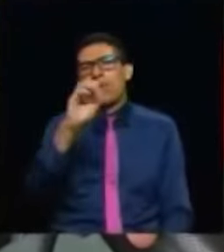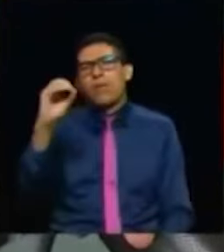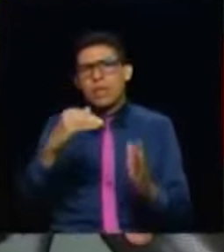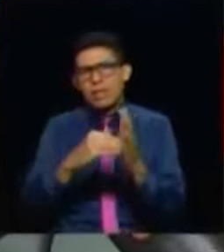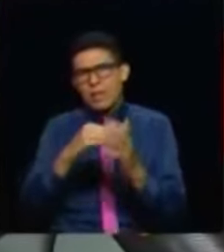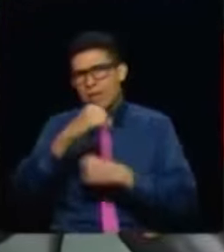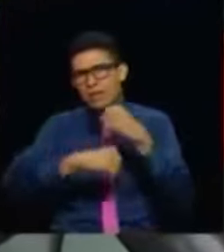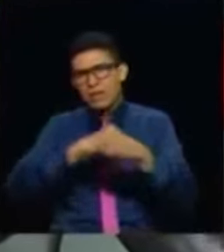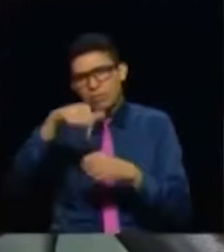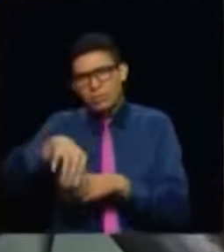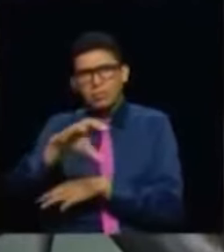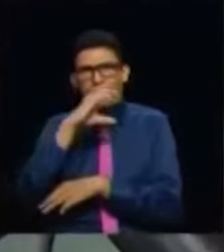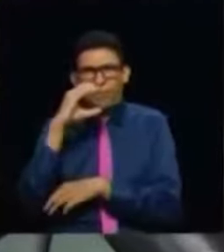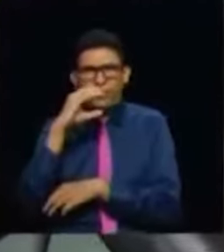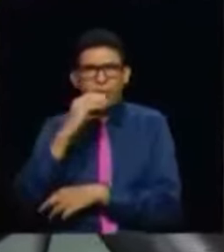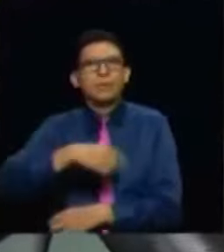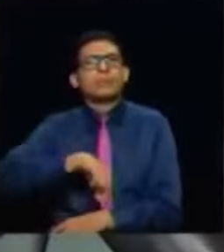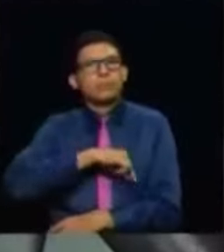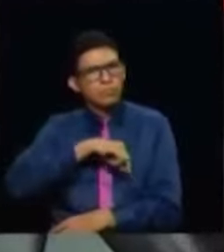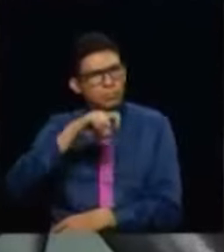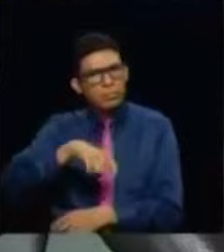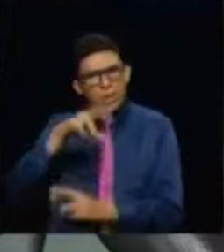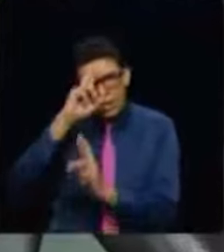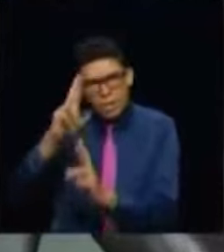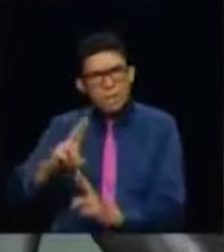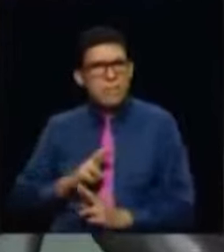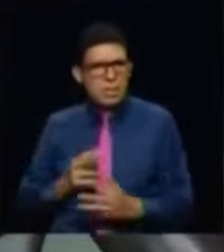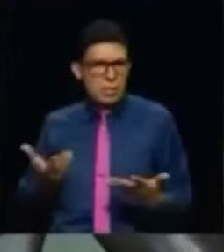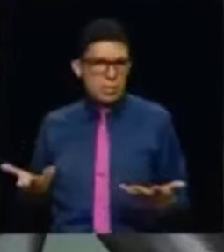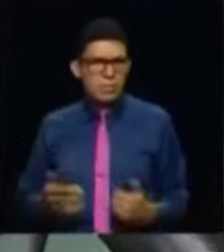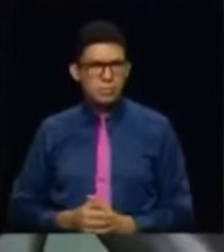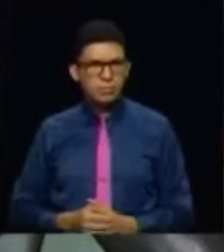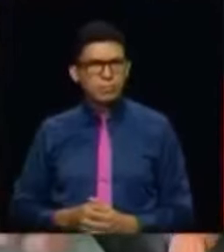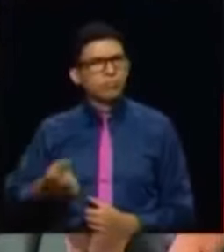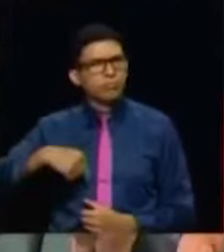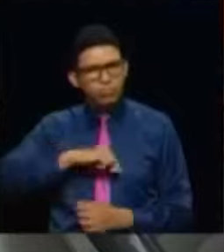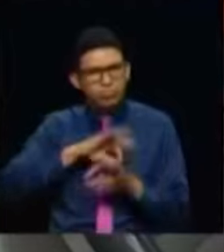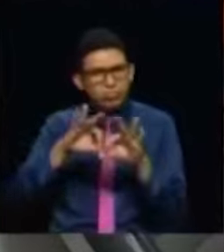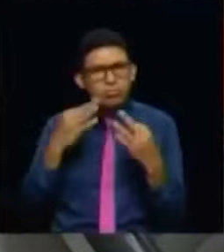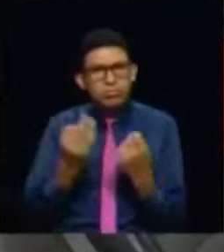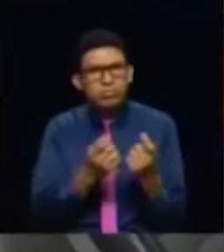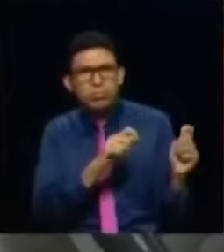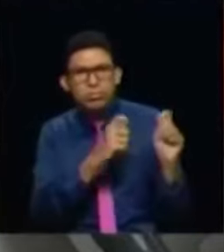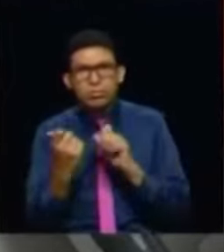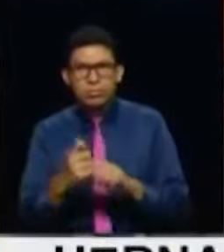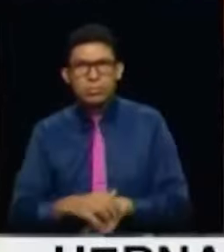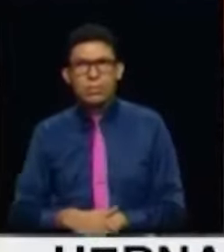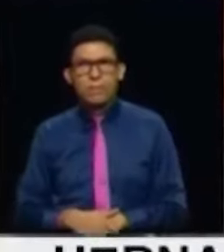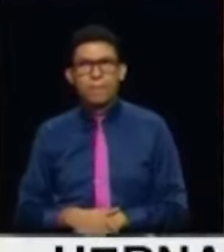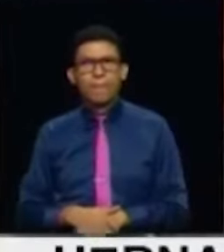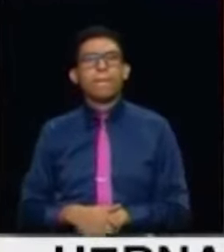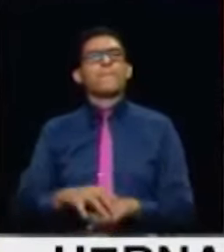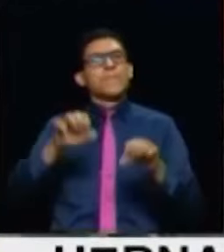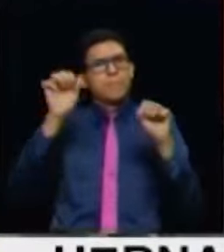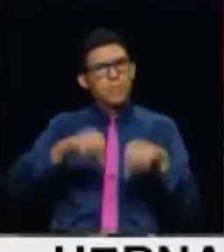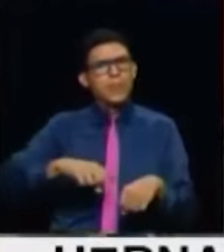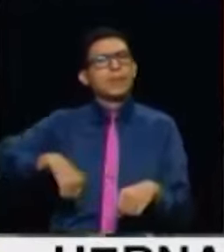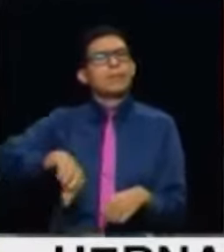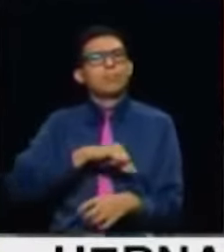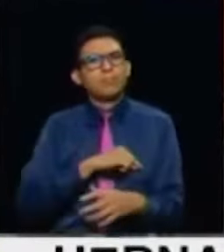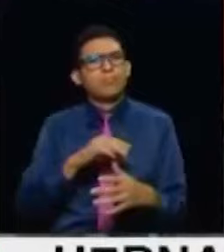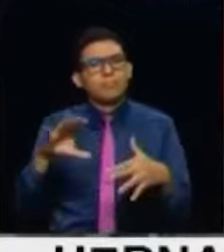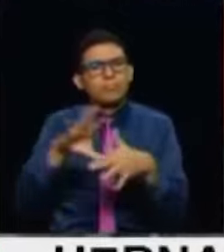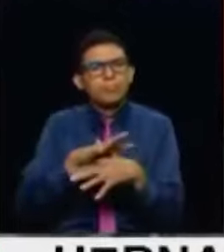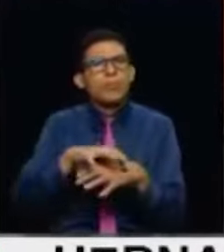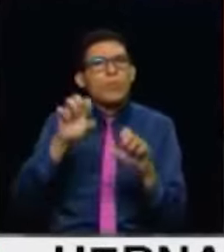el país y necesita ser respetado porque nosotros tenemos familias. Permita que nosotros los taxistas hagamos